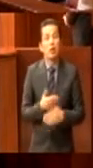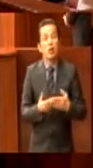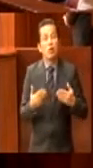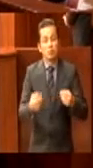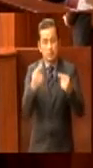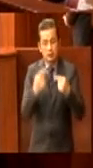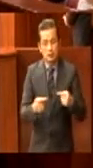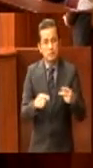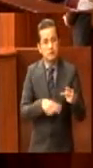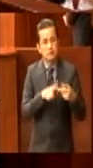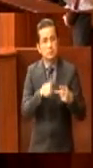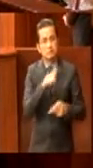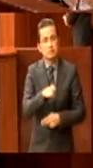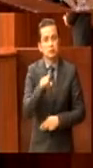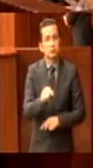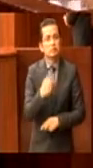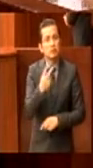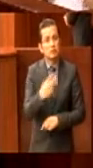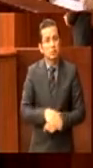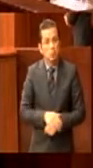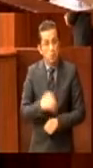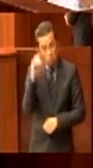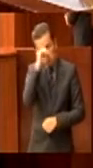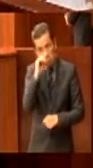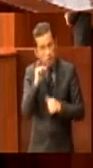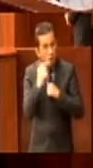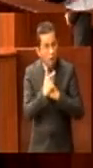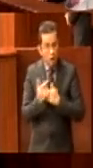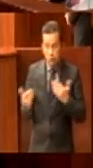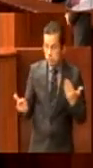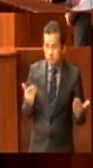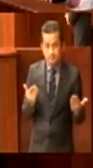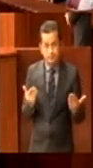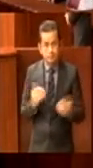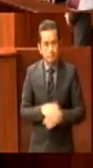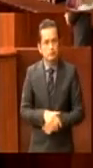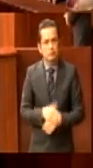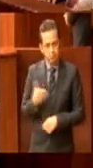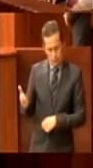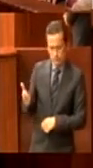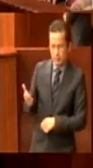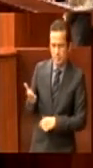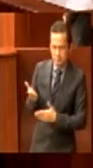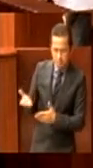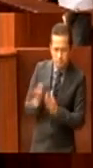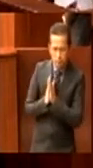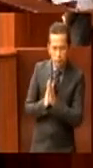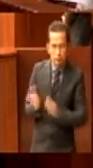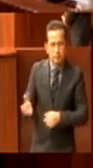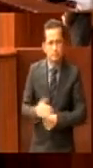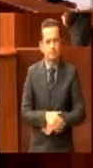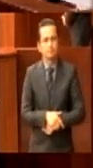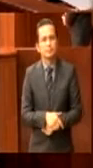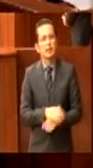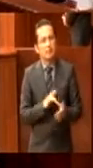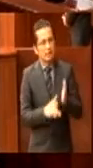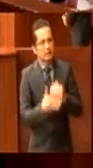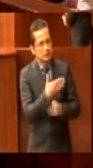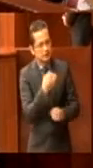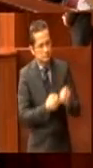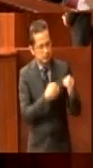172 si hay algún comentario adelante magistrada por favor gracias